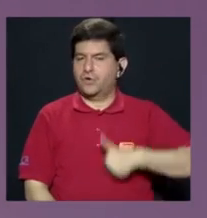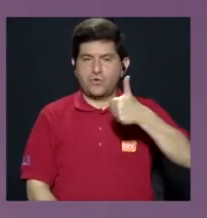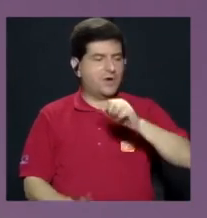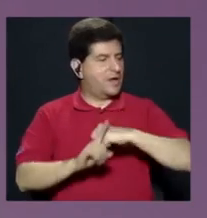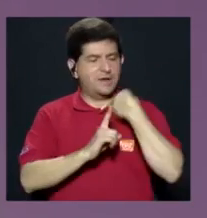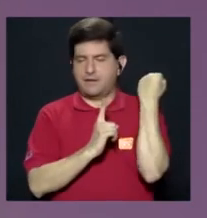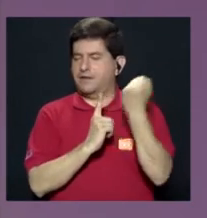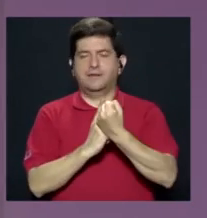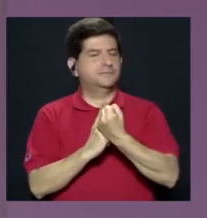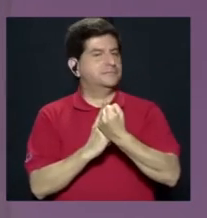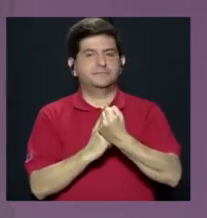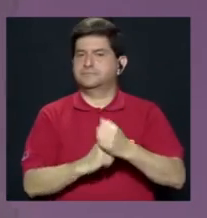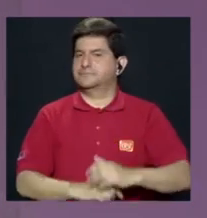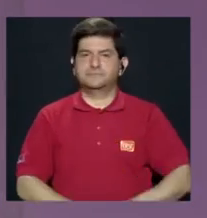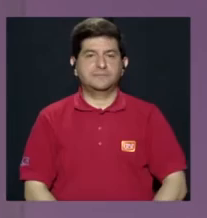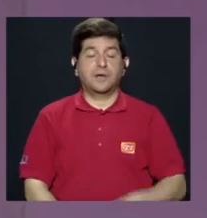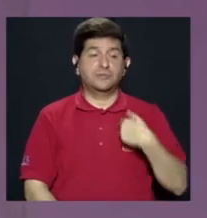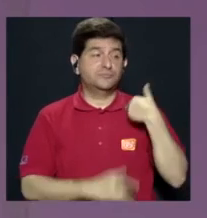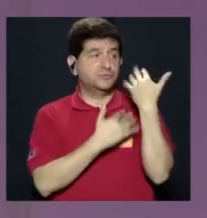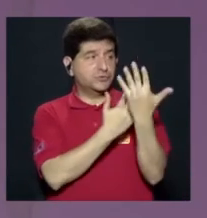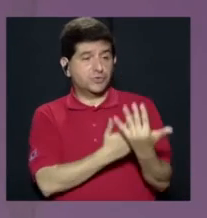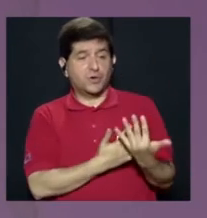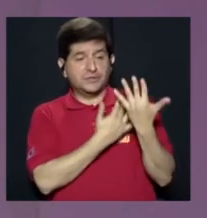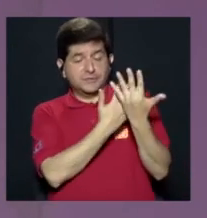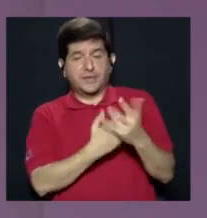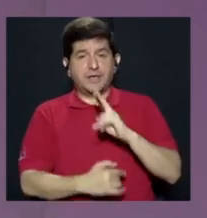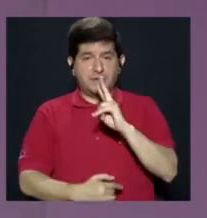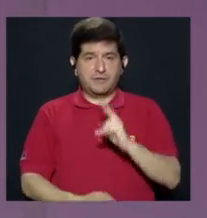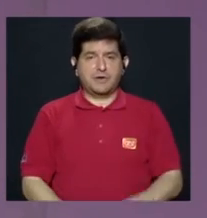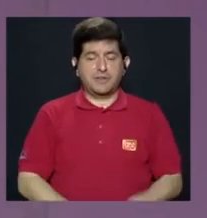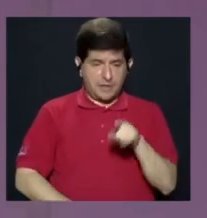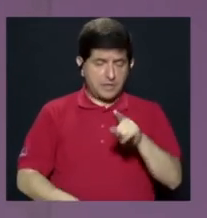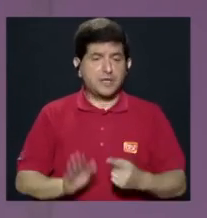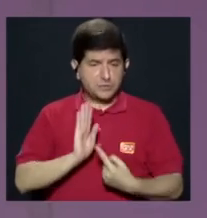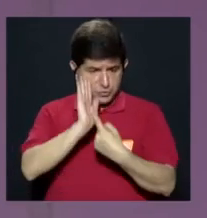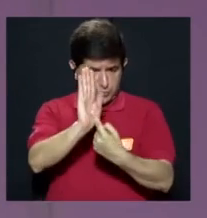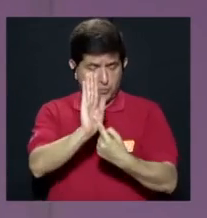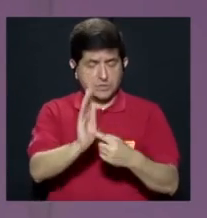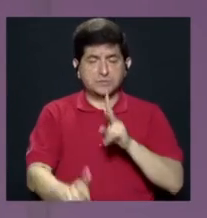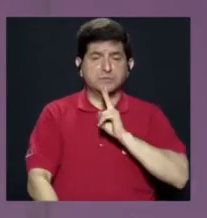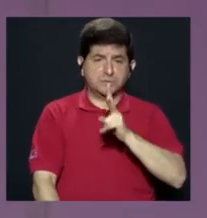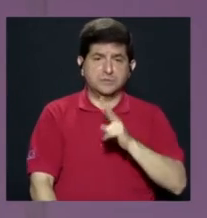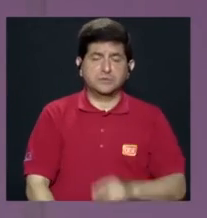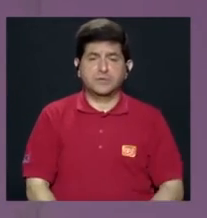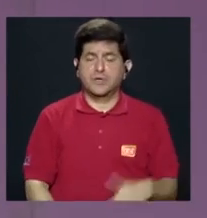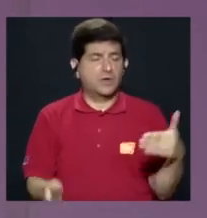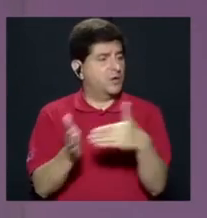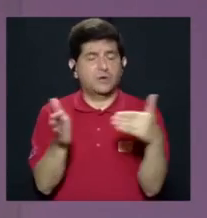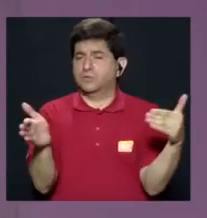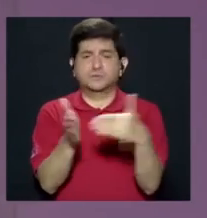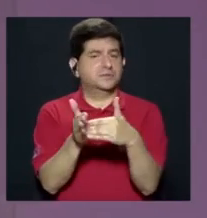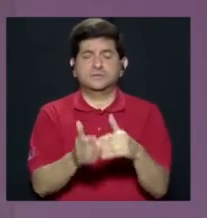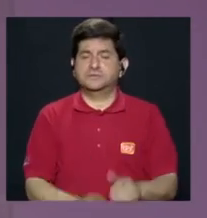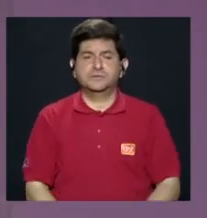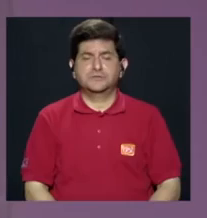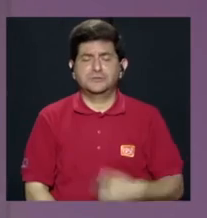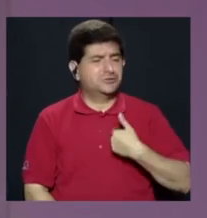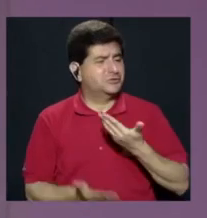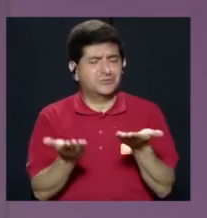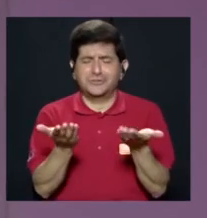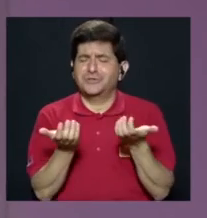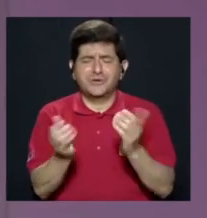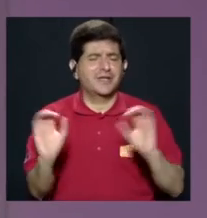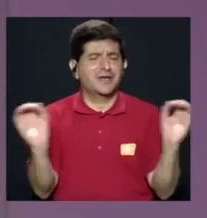¿verdad? Yo espero de verdad de que esto salga a la luz y que pues no se vuelva a repetir. Yo no le deseo de verdad esto a